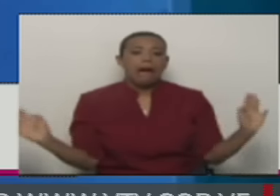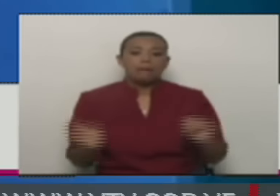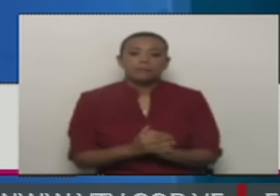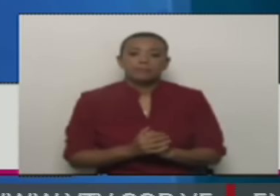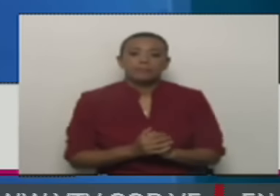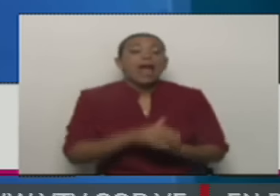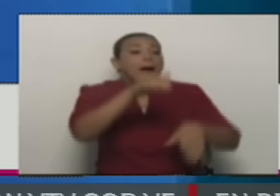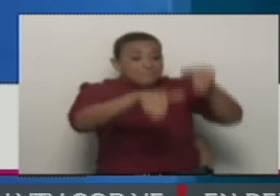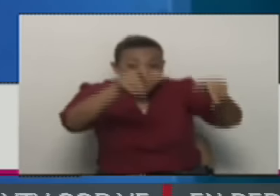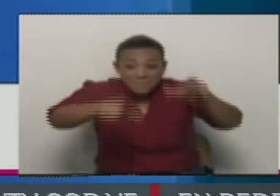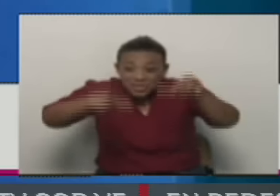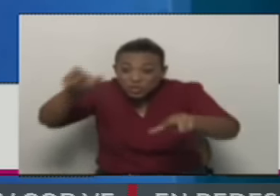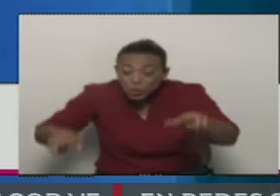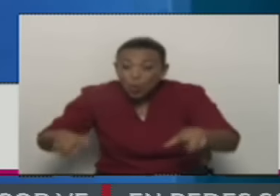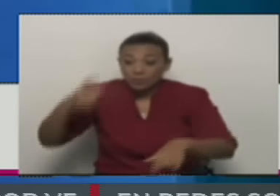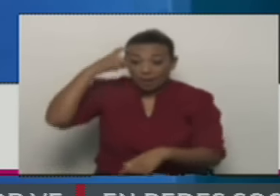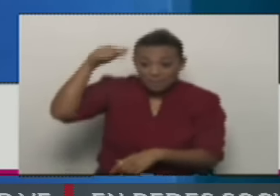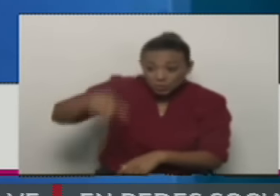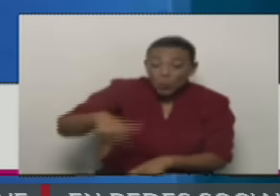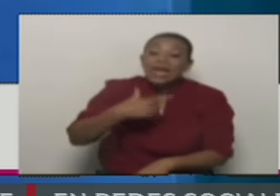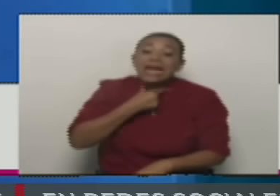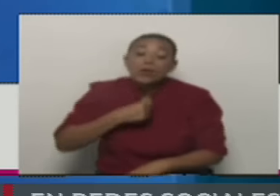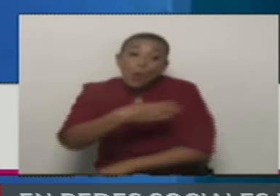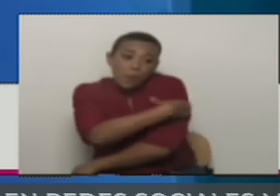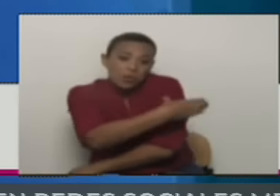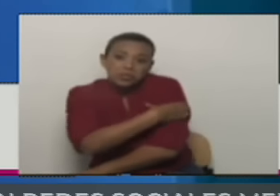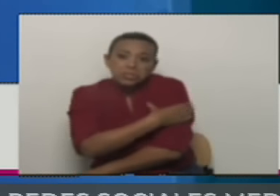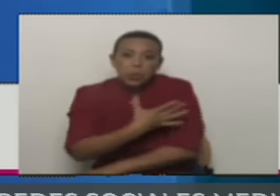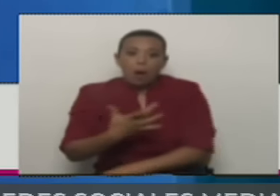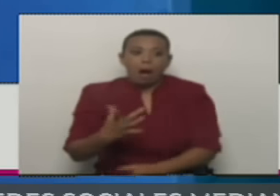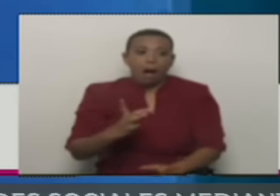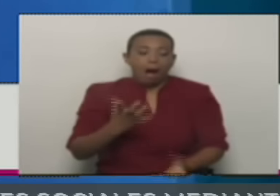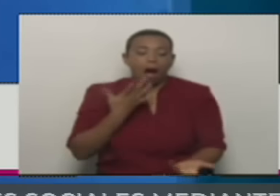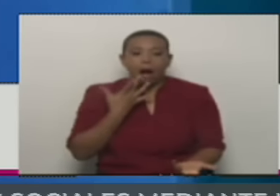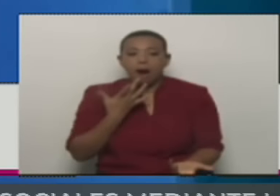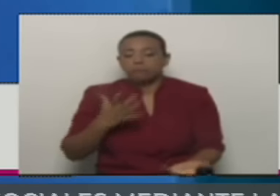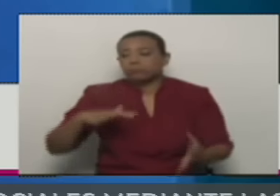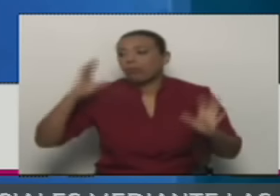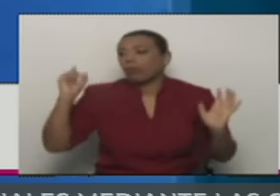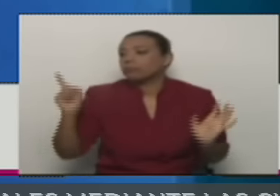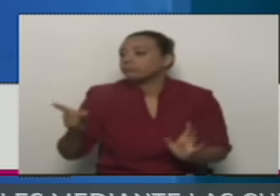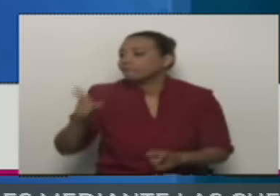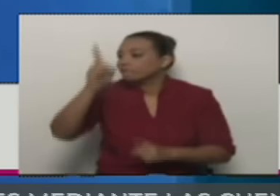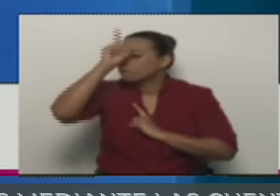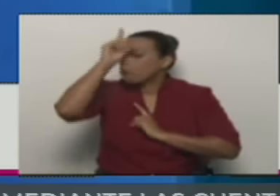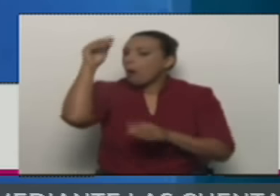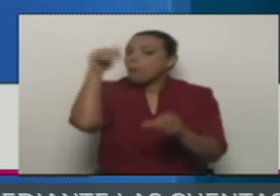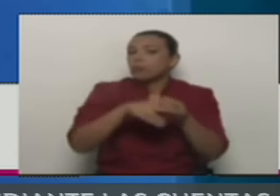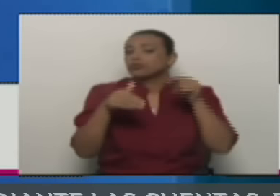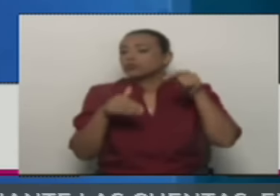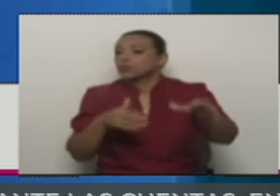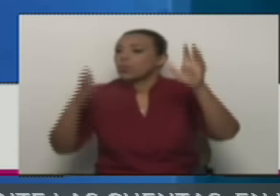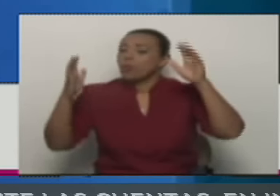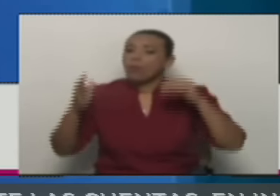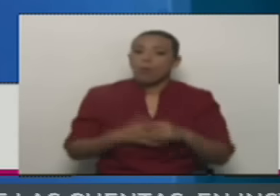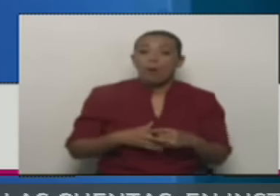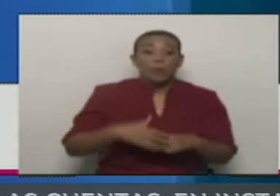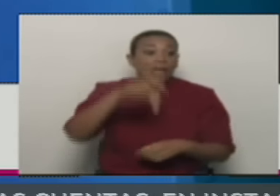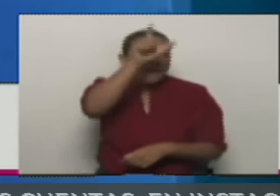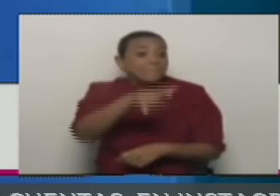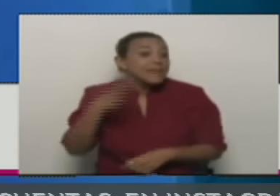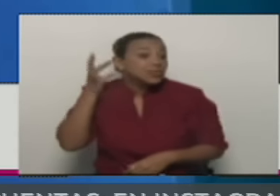elector opositor, hoy por hoy, se siente totalmente defraudado, porque ve que esta señora,